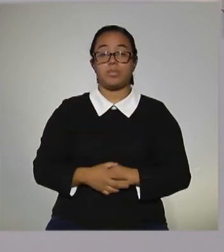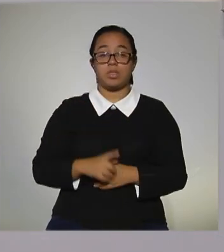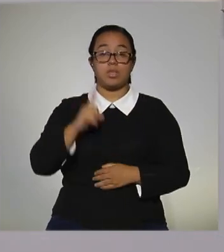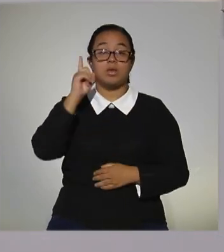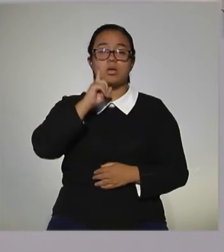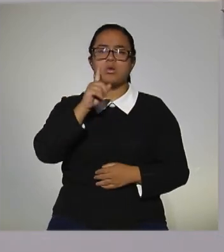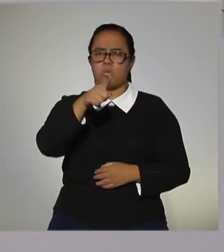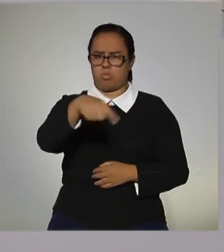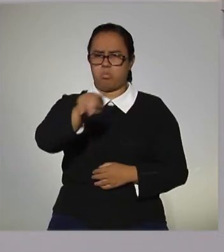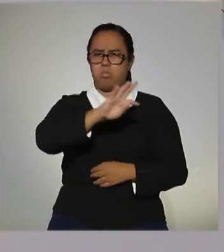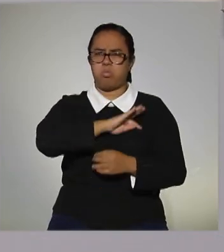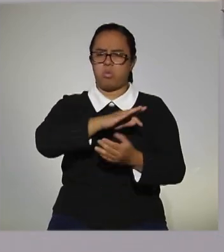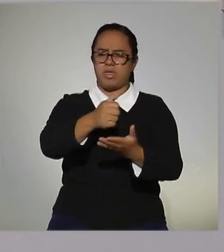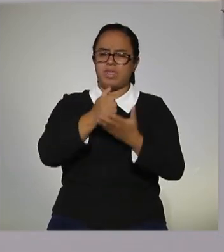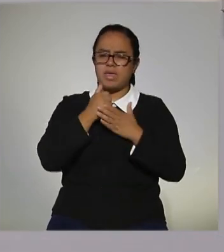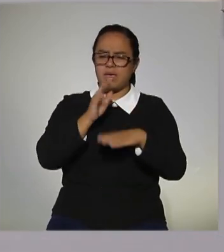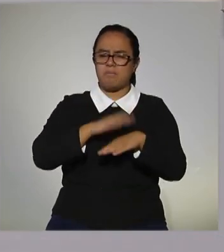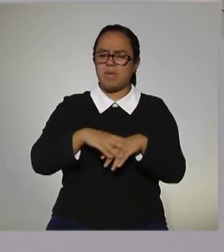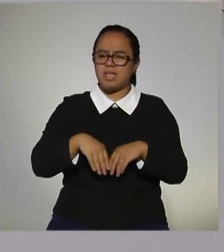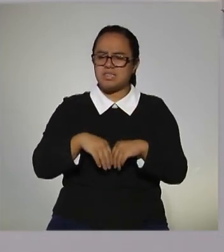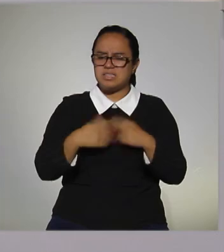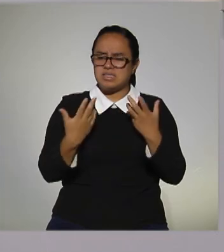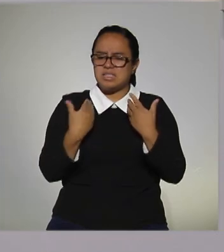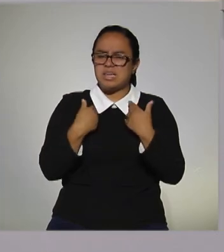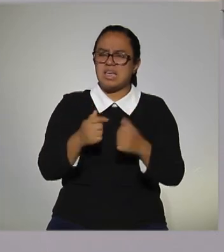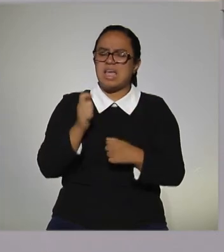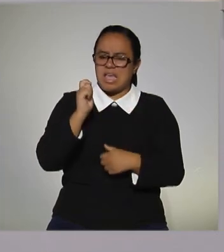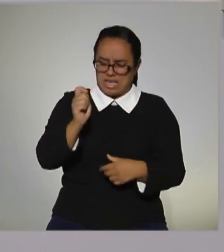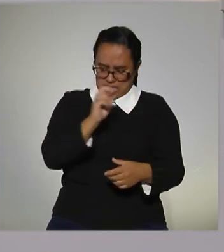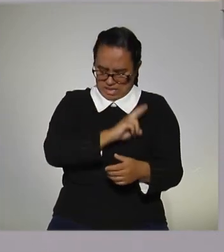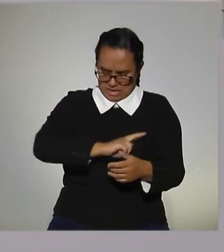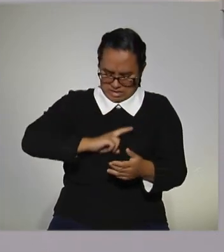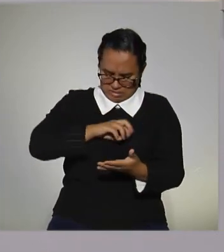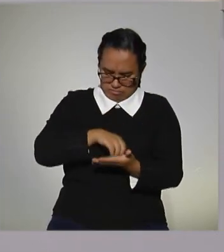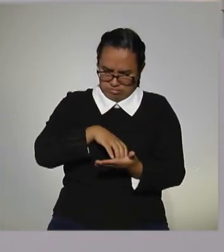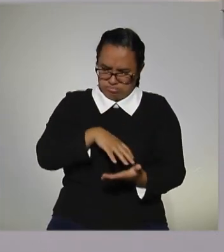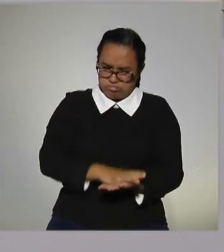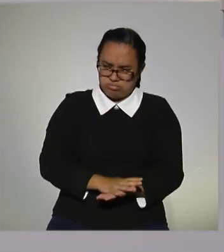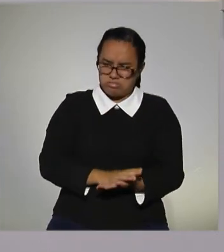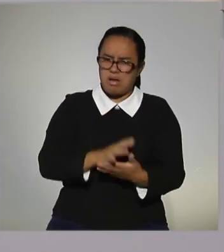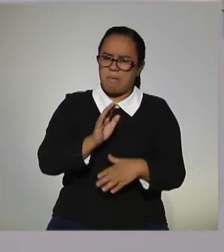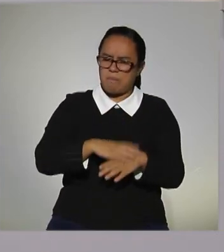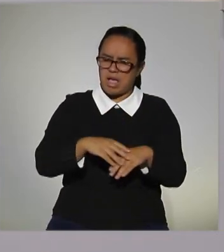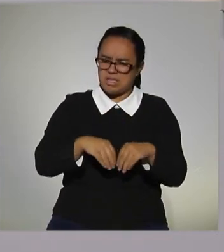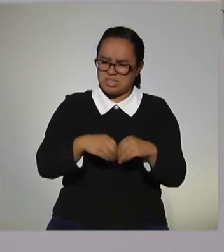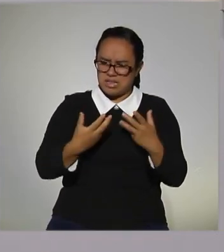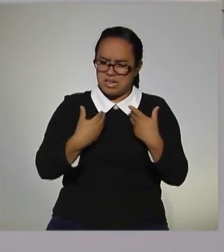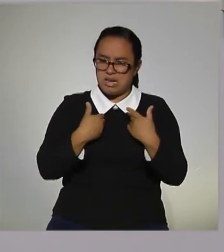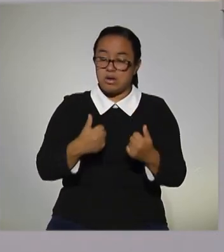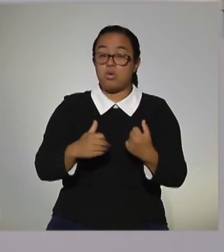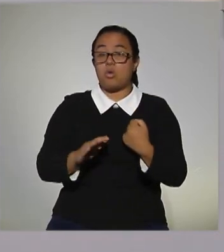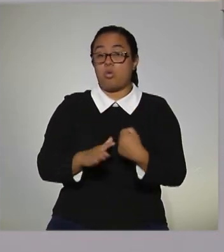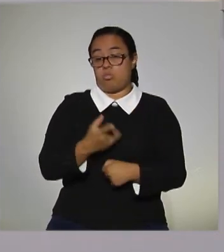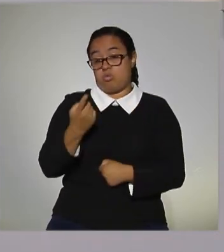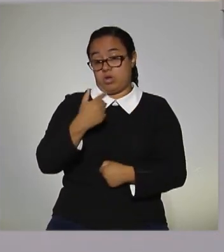¿me pueden ayudar a entender qué es el resentimiento? A entenderlo más, porque para mí es lo mismo que el rencor,